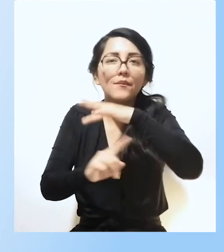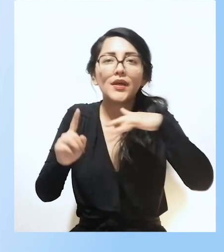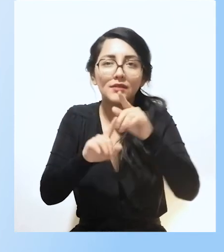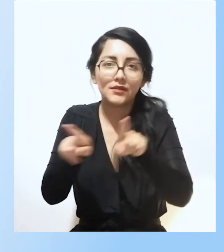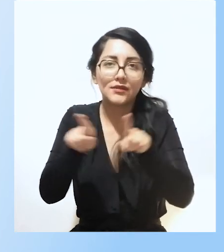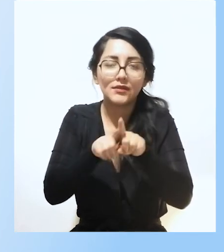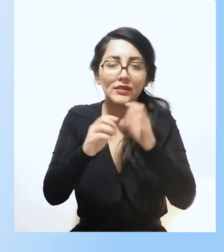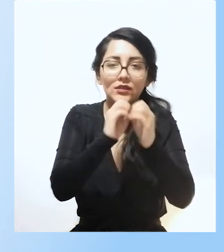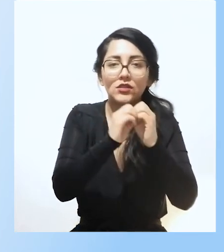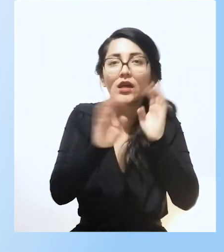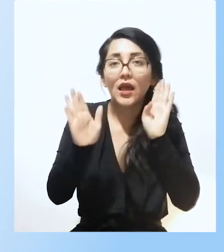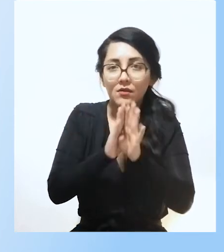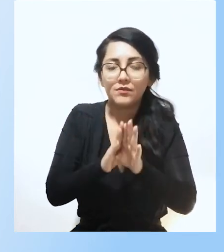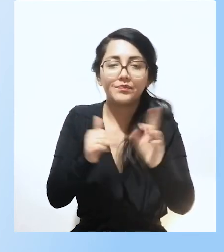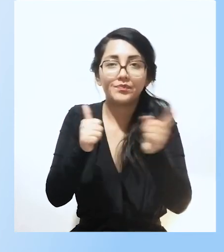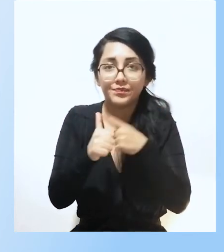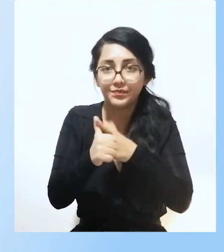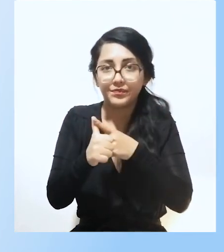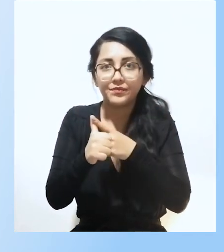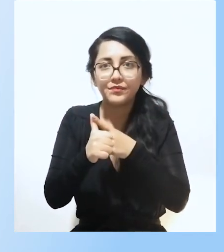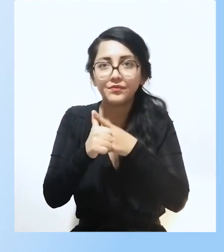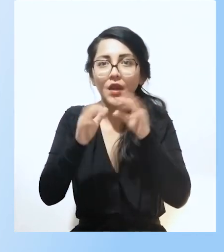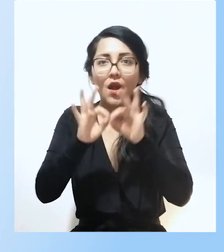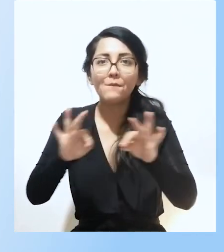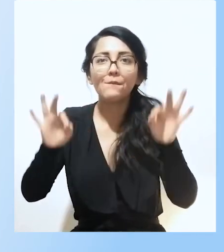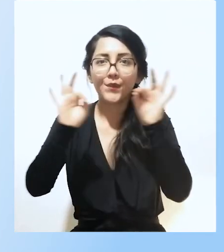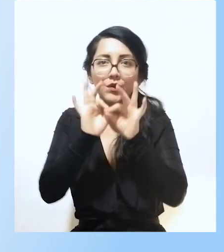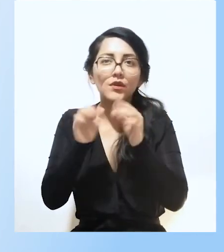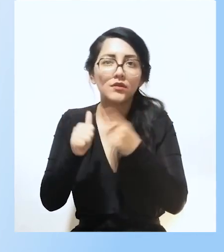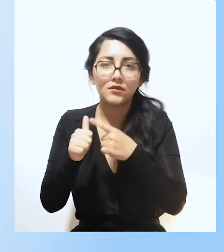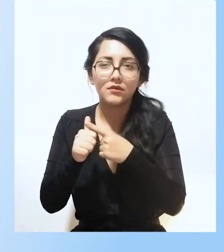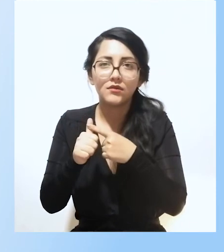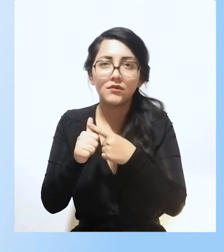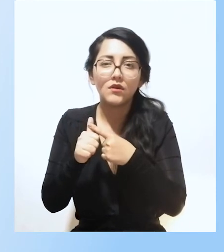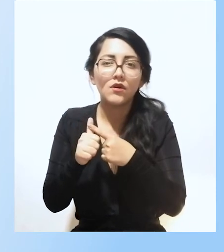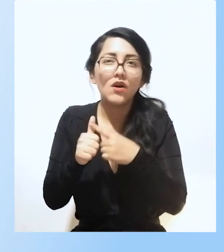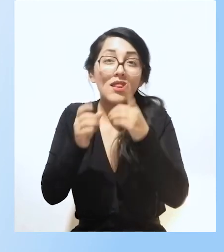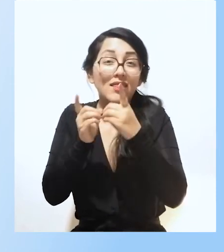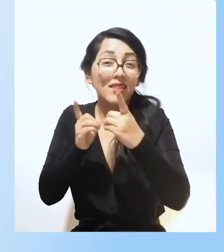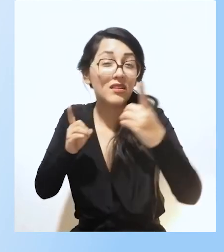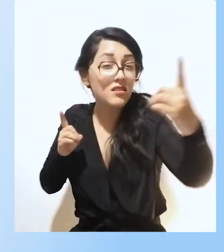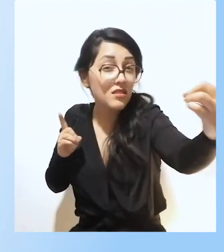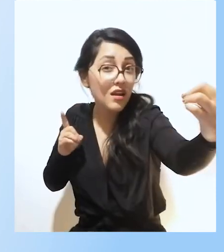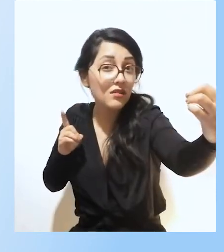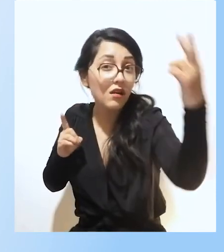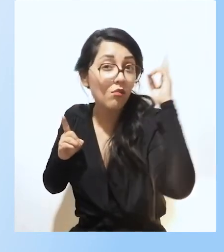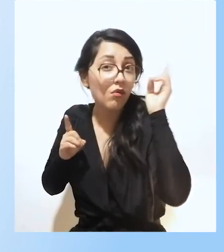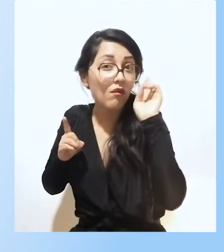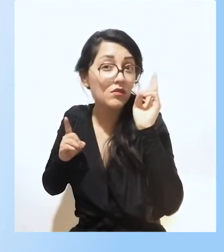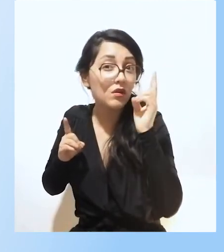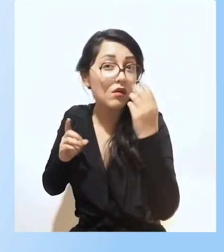digo, son desde considerar cuánto de distancia va a tener el profesional